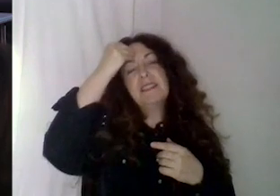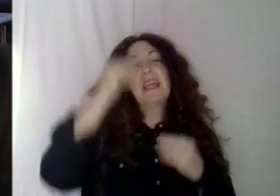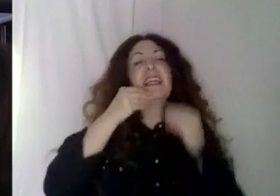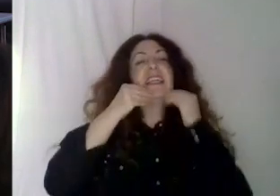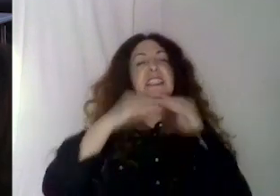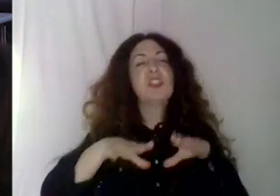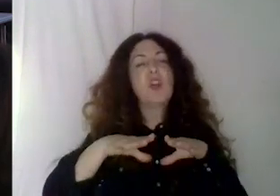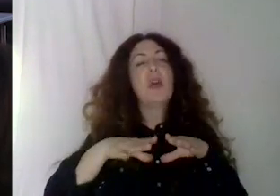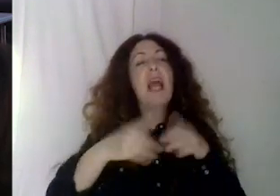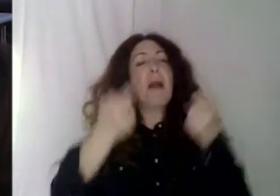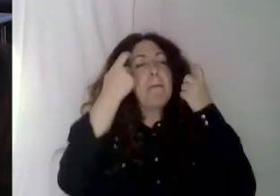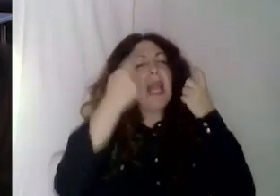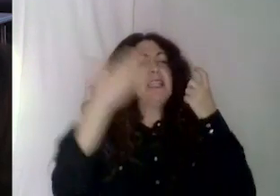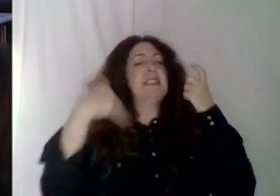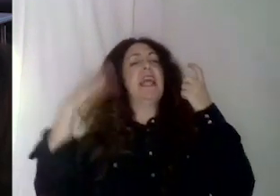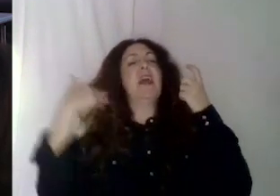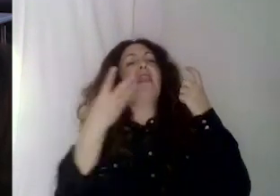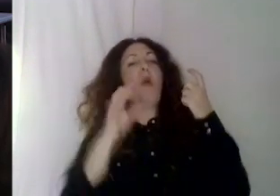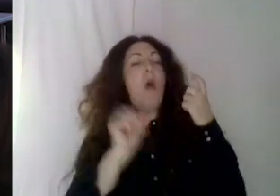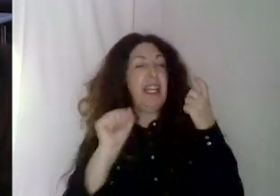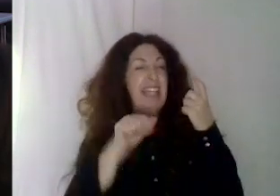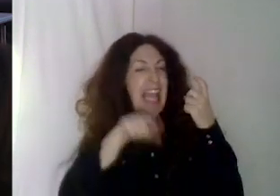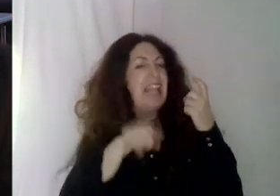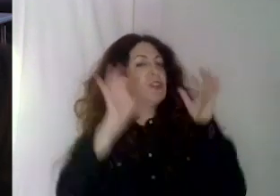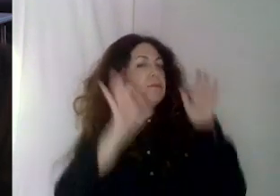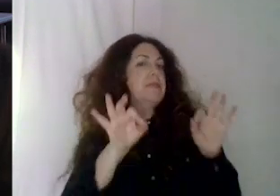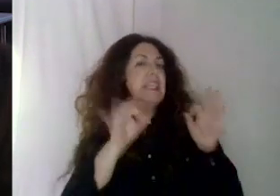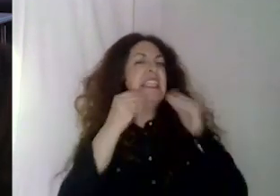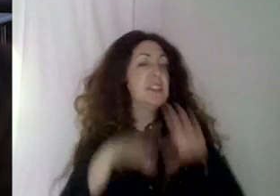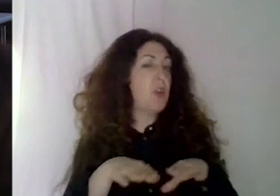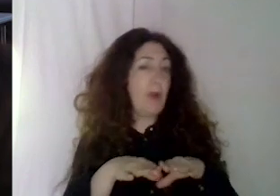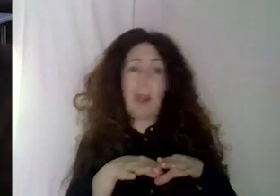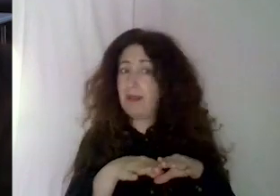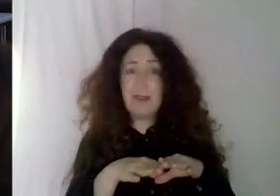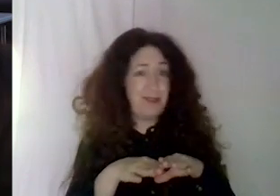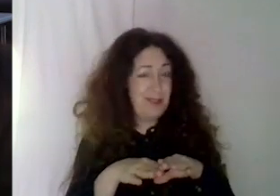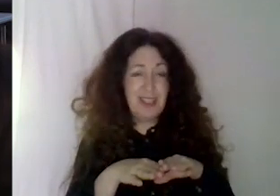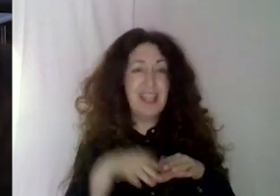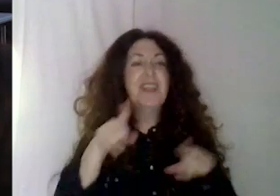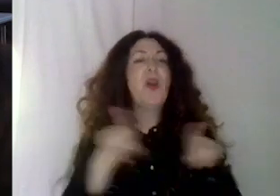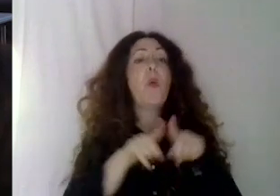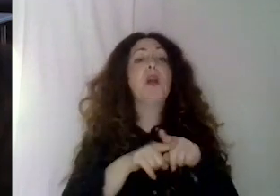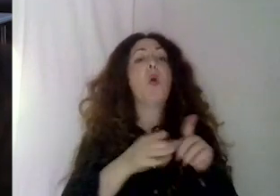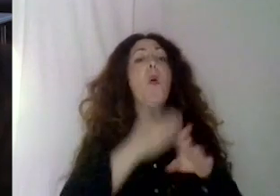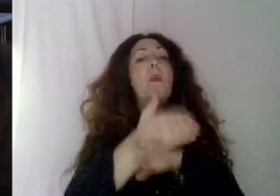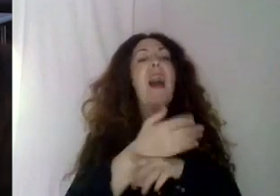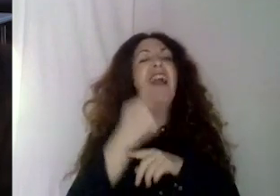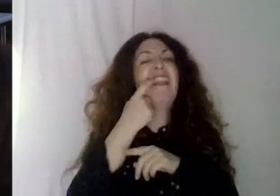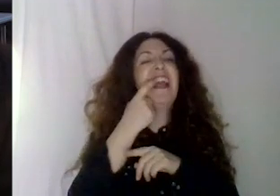años y que esa es la historia, es como la persona que va al dentista y le saca la muela como al